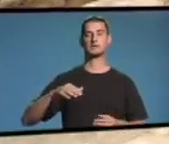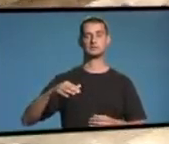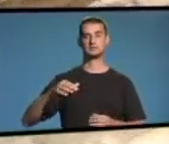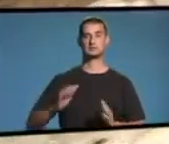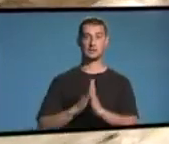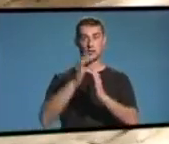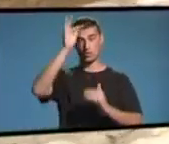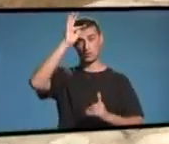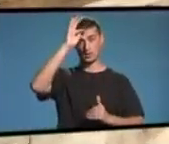a grandeza da enxeñería romana. O canal que abestecía de auga a Lugo no século I quedará integrado na praza sen alterar as obras do plano